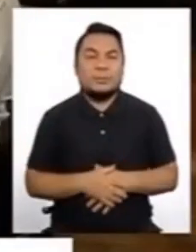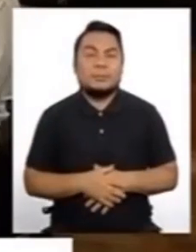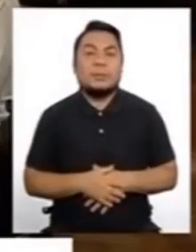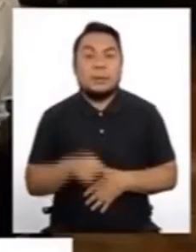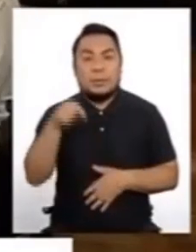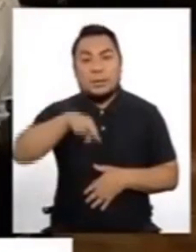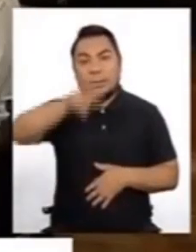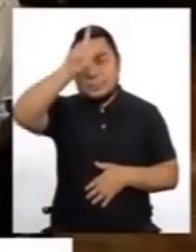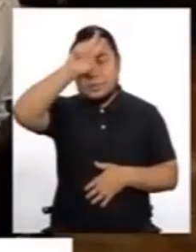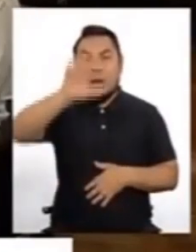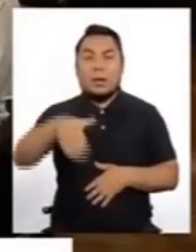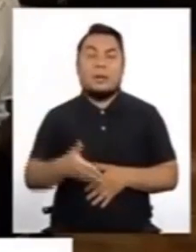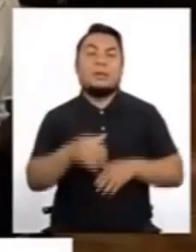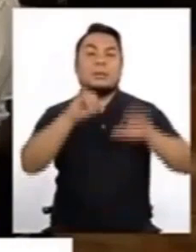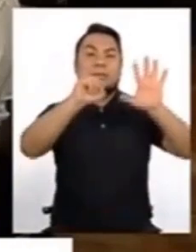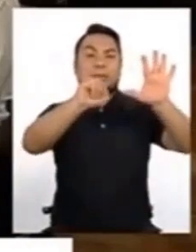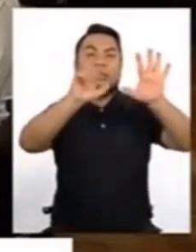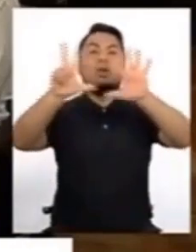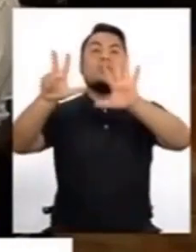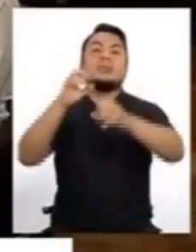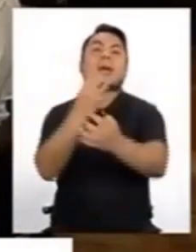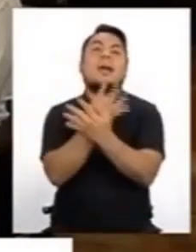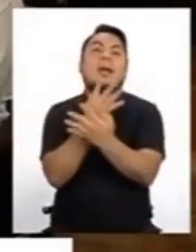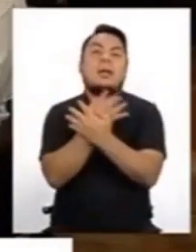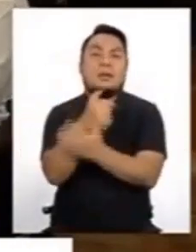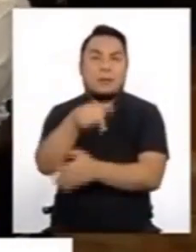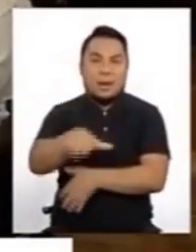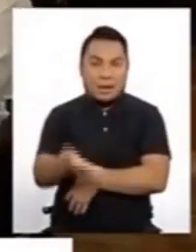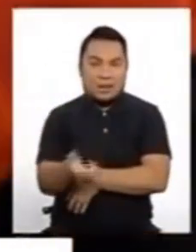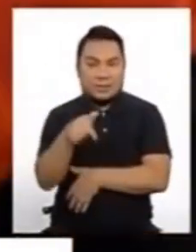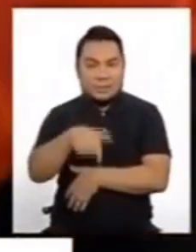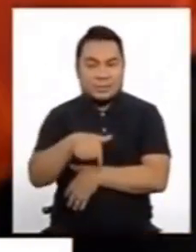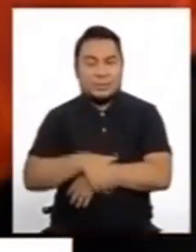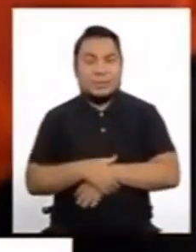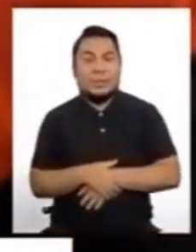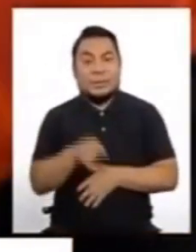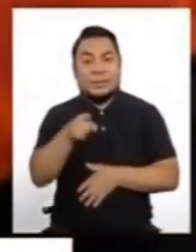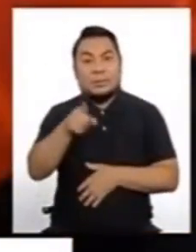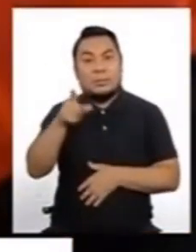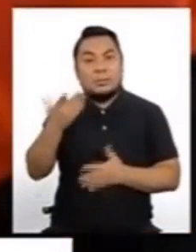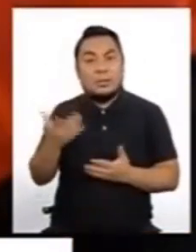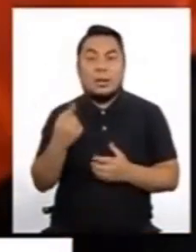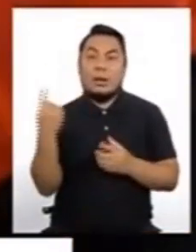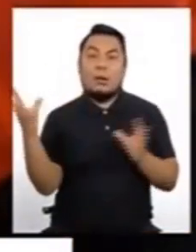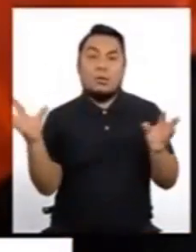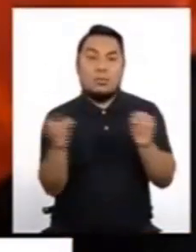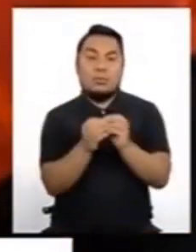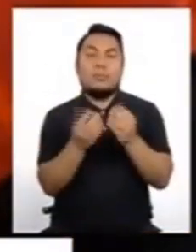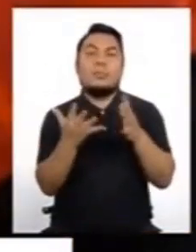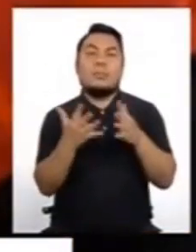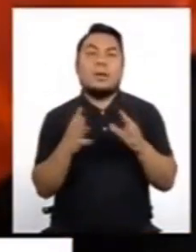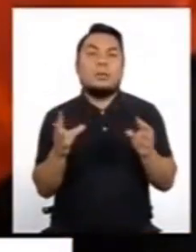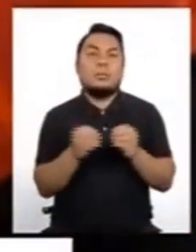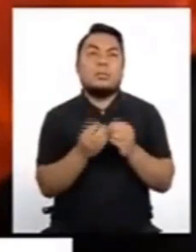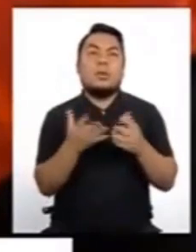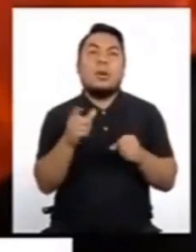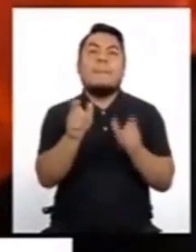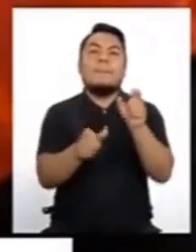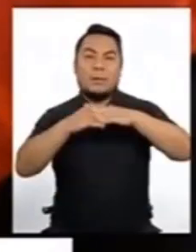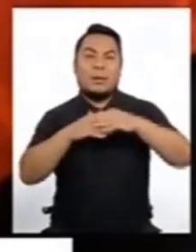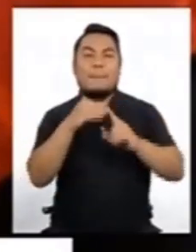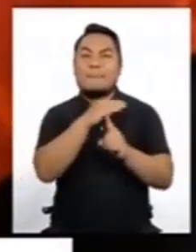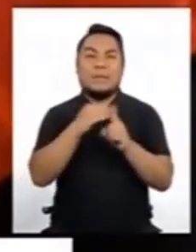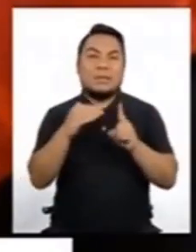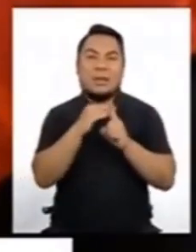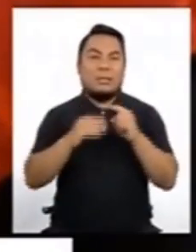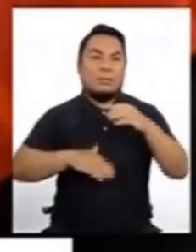En el Perú hay 68 cárceles, 68 penales, que sumadas cada uno de ellos tienen capacidad para unas, ¿cuánto?